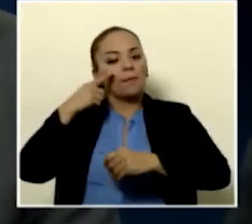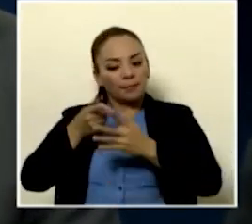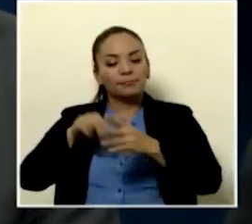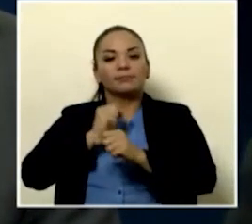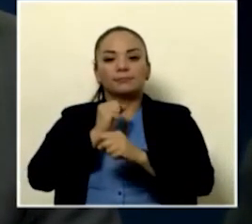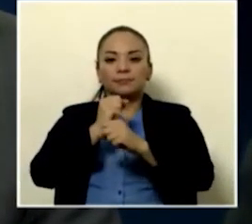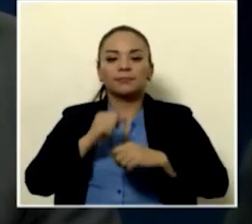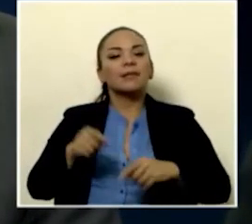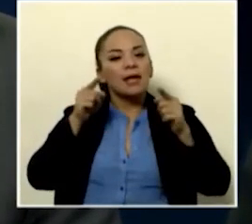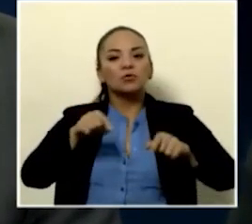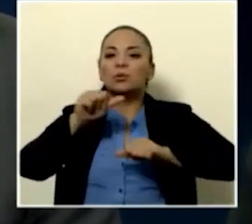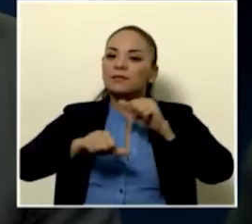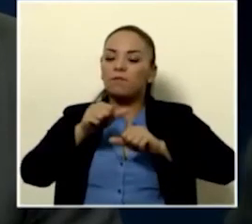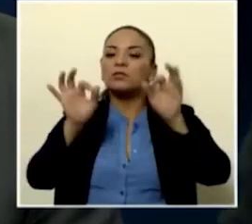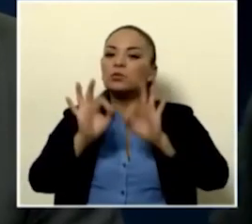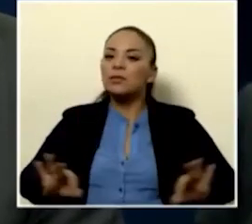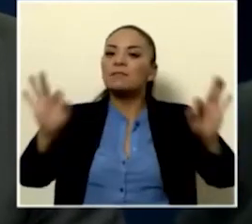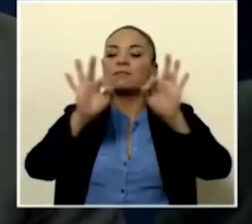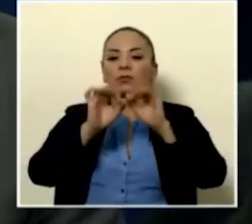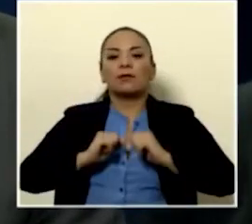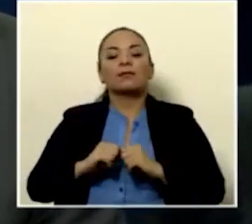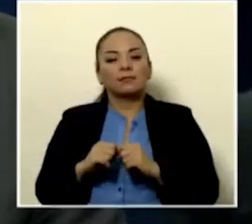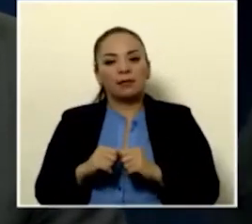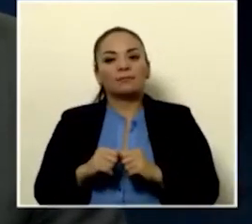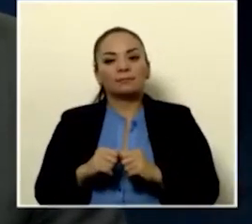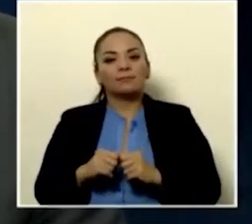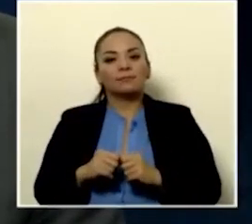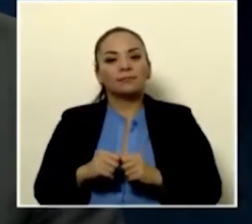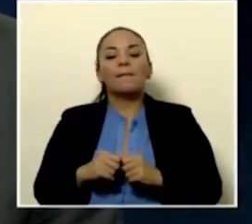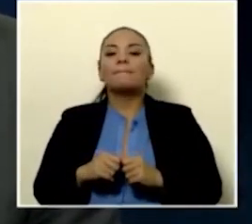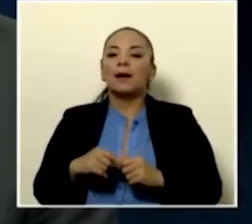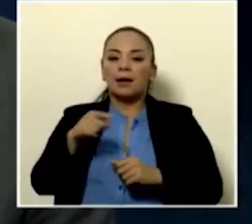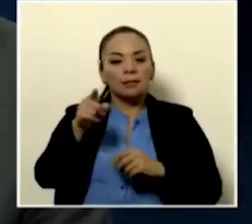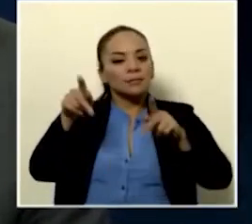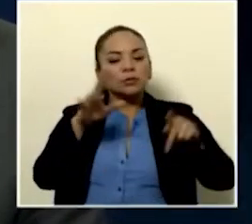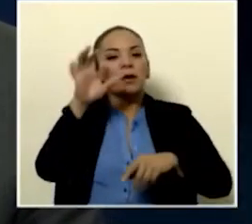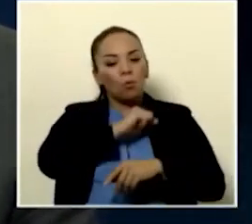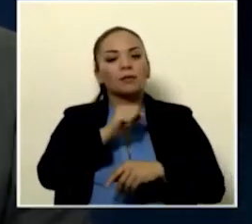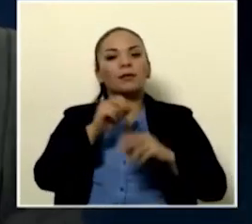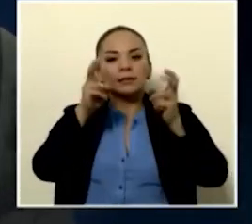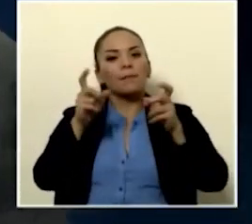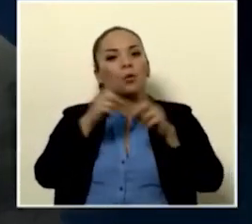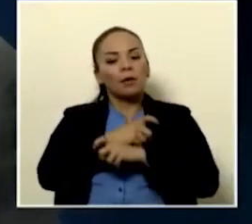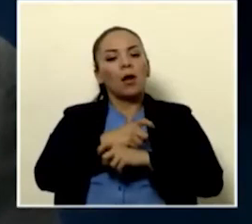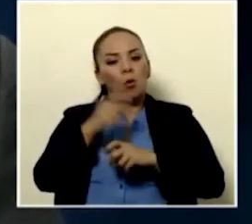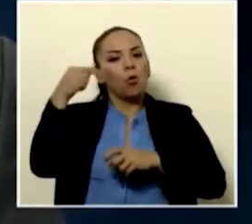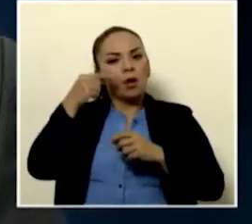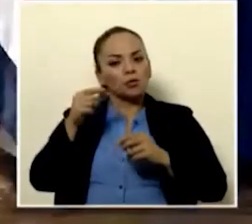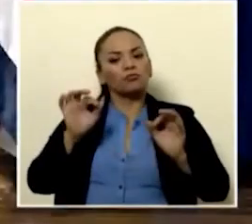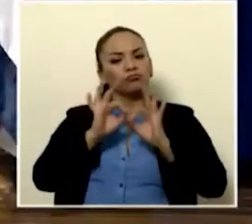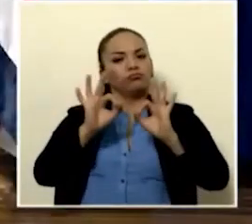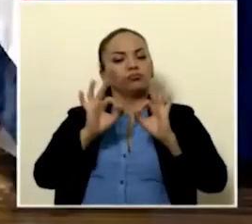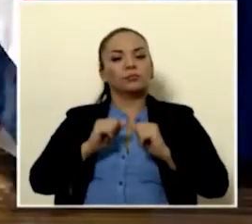operar. Y es un esfuerzo muy importante para dejar clara la posición del gobierno en este tema tan complicado. Y estén